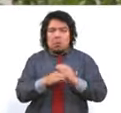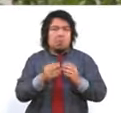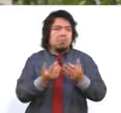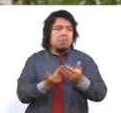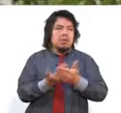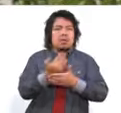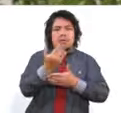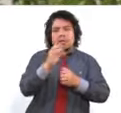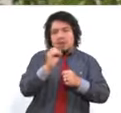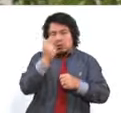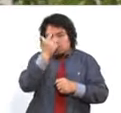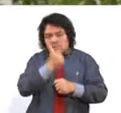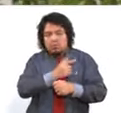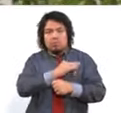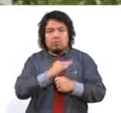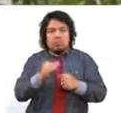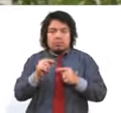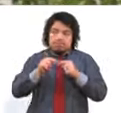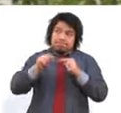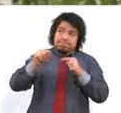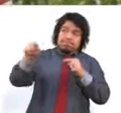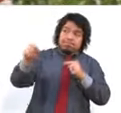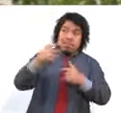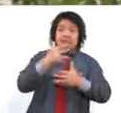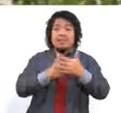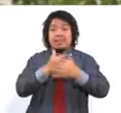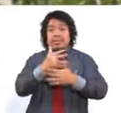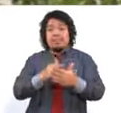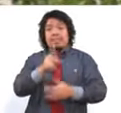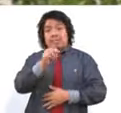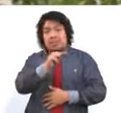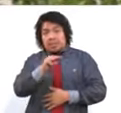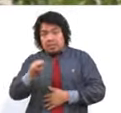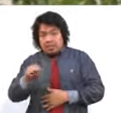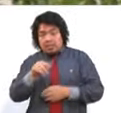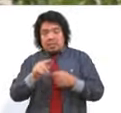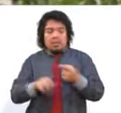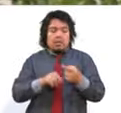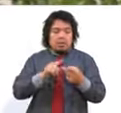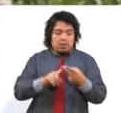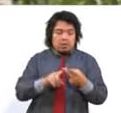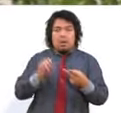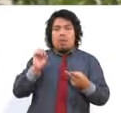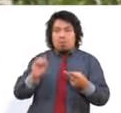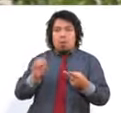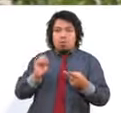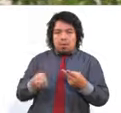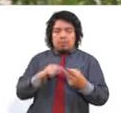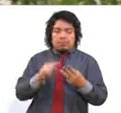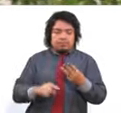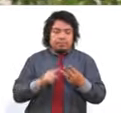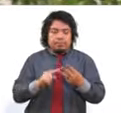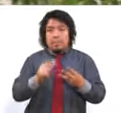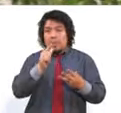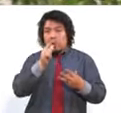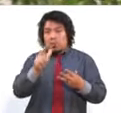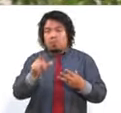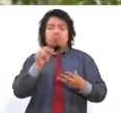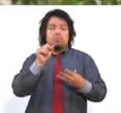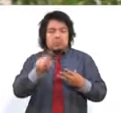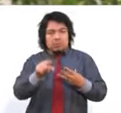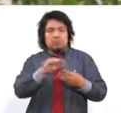noche. Tenemos alcance hasta 15 kilómetros, tenemos altavoces, estrobos, como ya se lo mencionaron, y lámparas que nos permiten